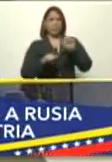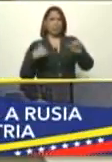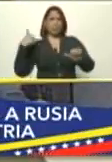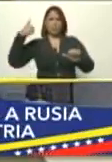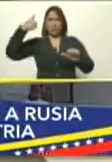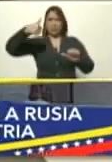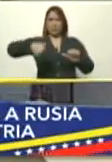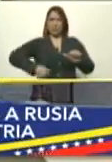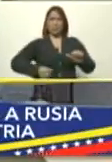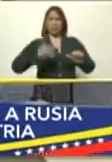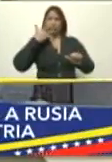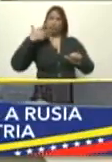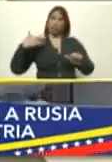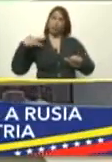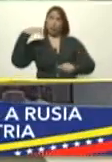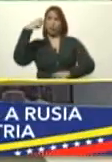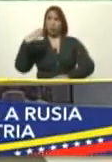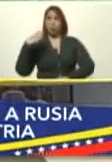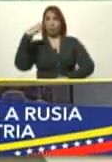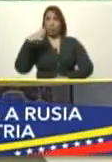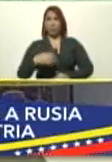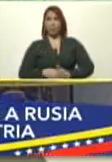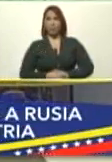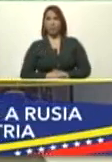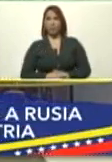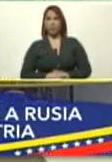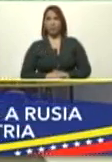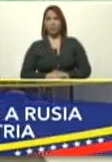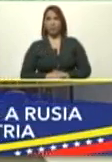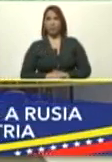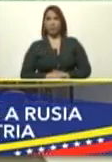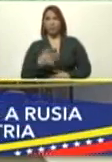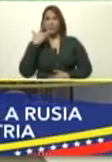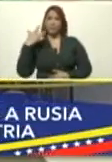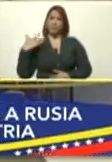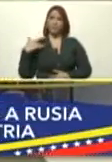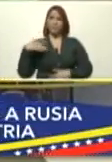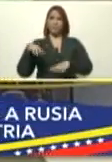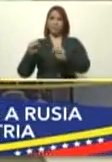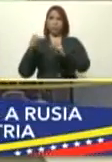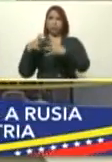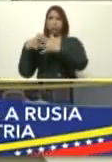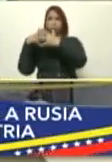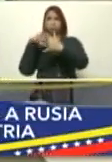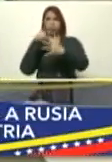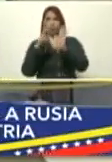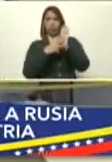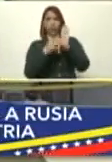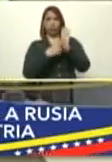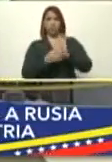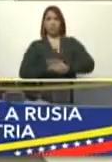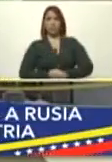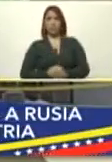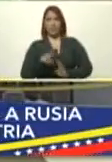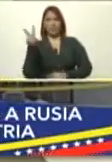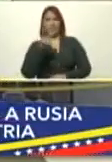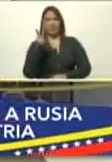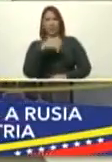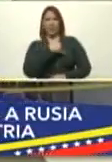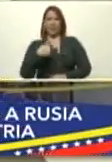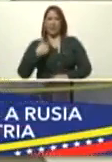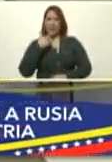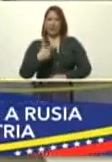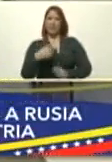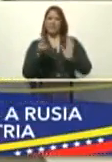élites europeas y de las élites del imperio estadounidense. Esa es la verdad, y Venezuela quiere decir su